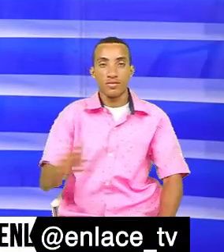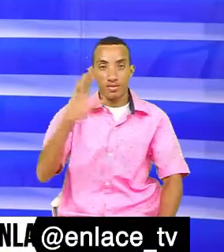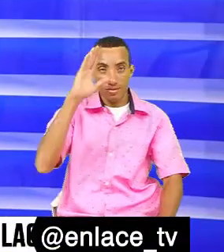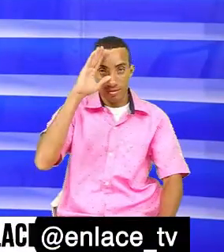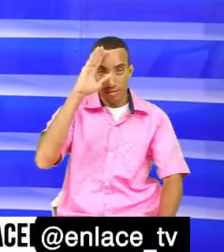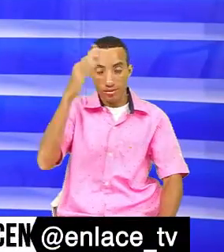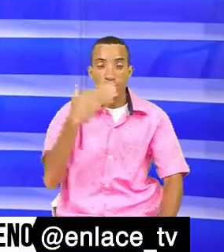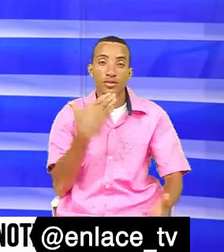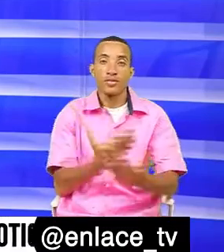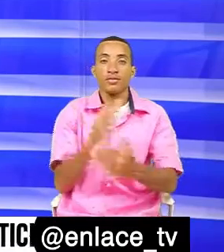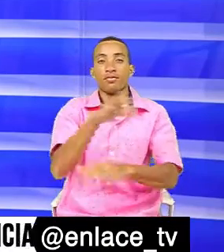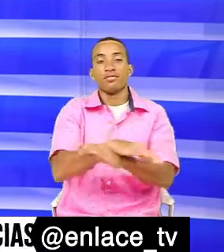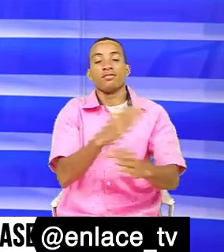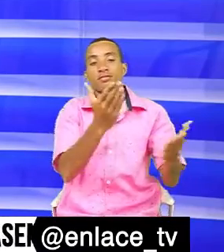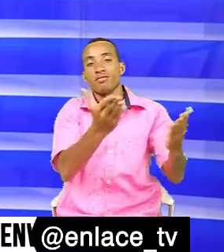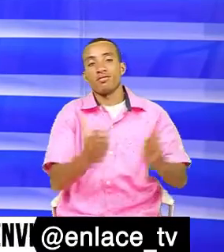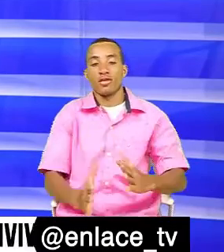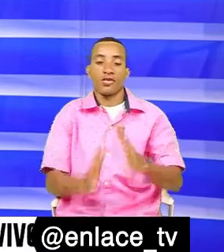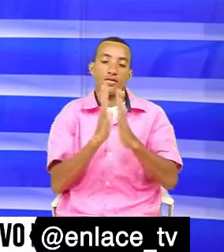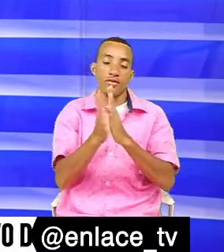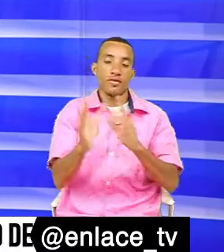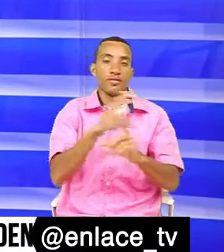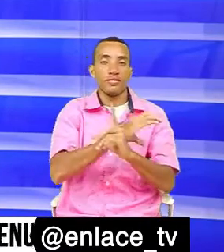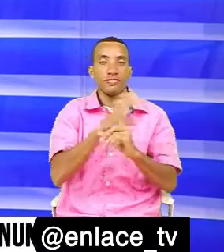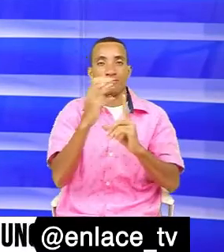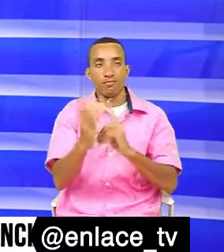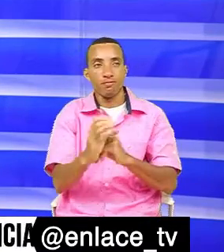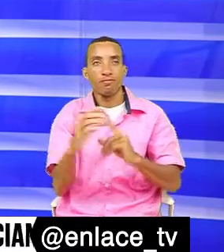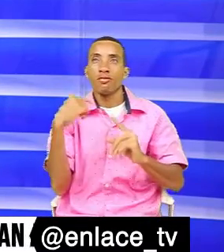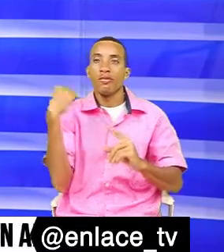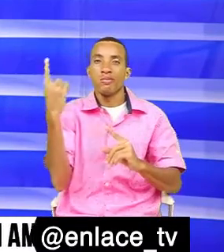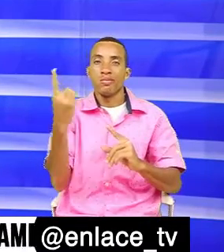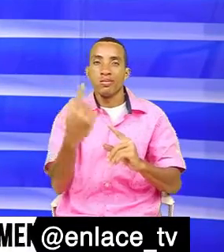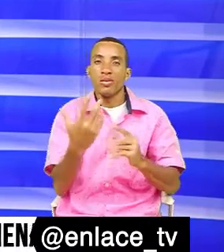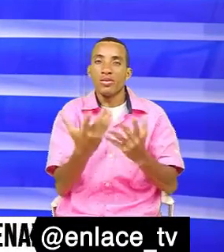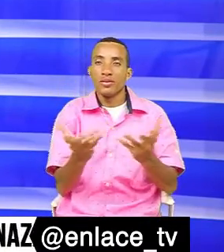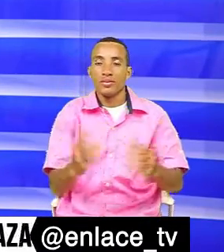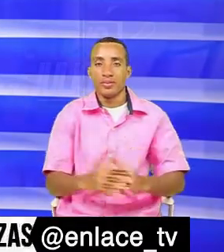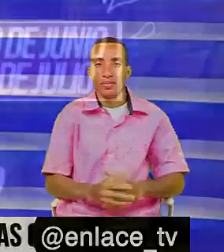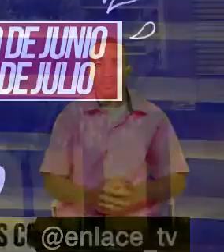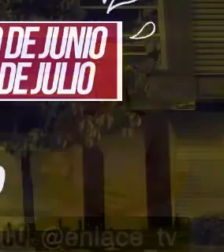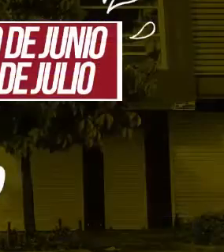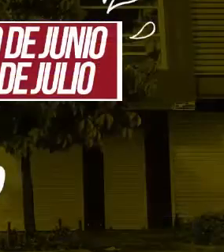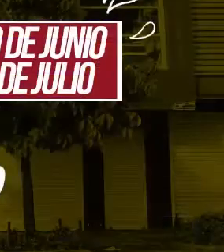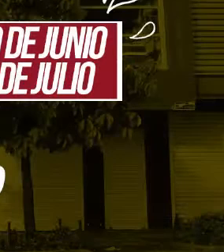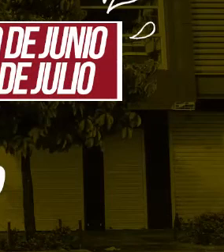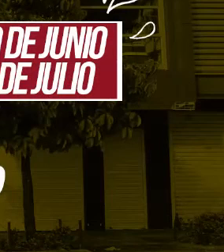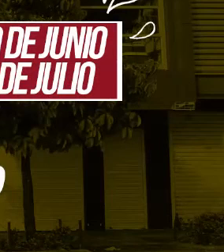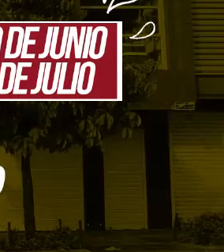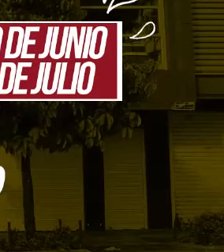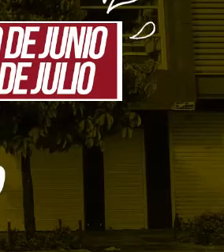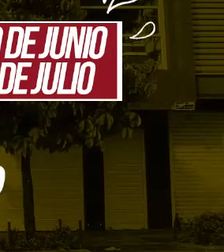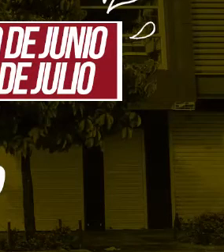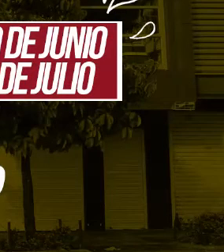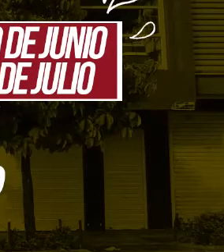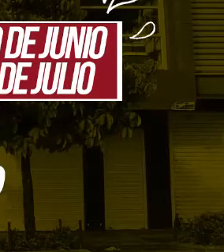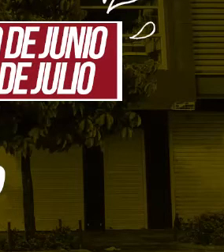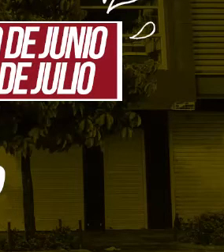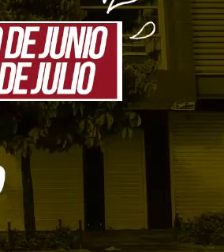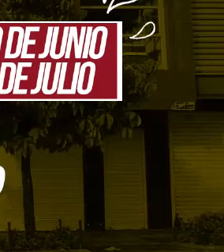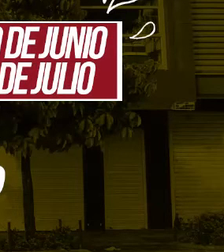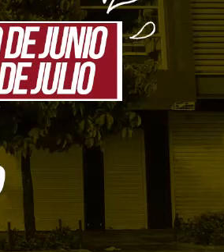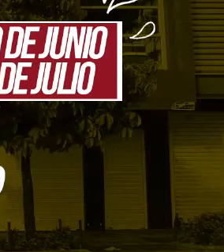Buenas tardes, bienvenidos a la mejor información de cultura y entretenimiento en La Mira. Visita Moravia Centro Comercial y encuentra allí artículos seleccionados hasta con